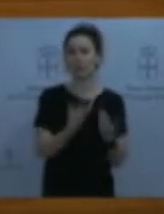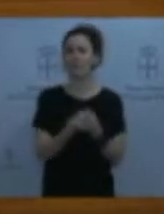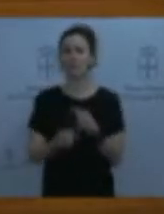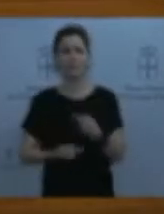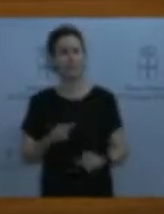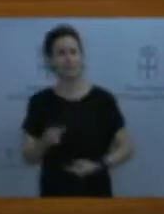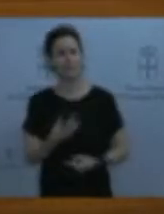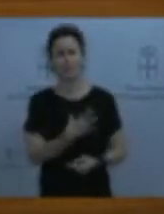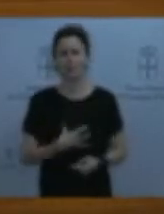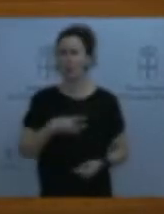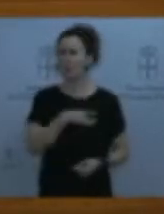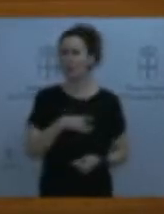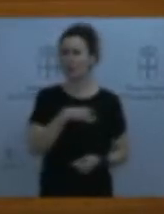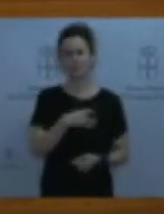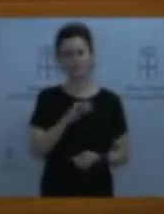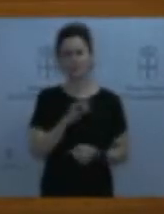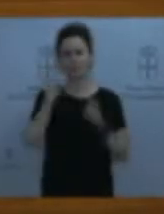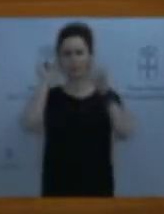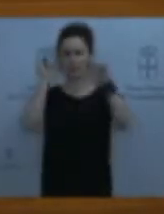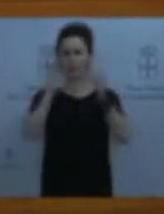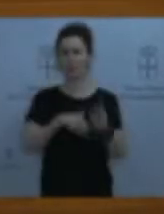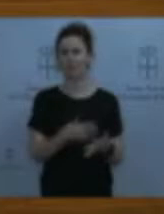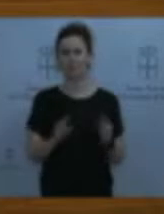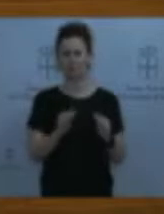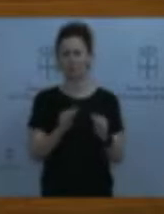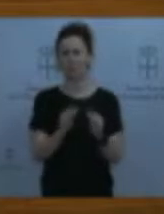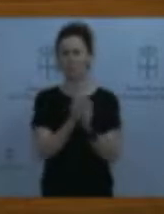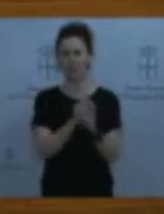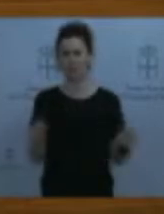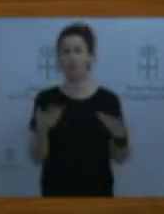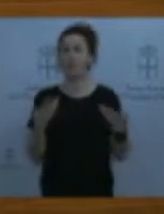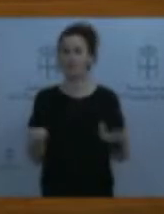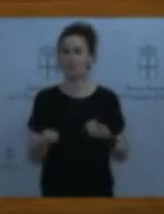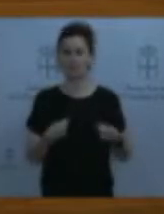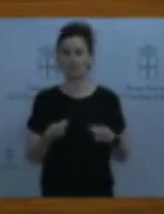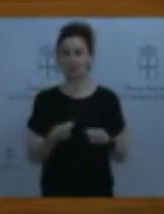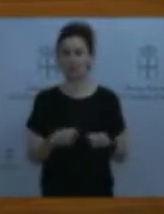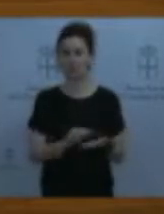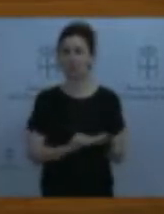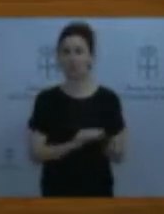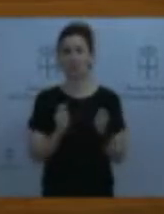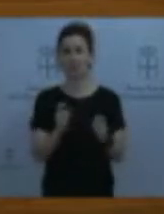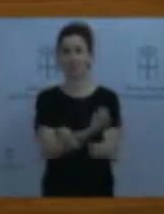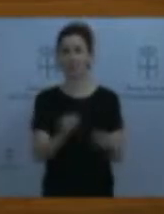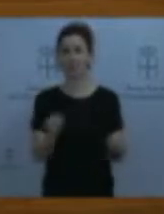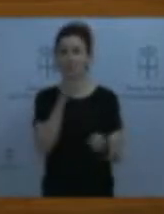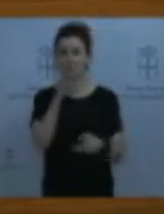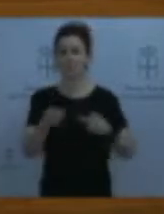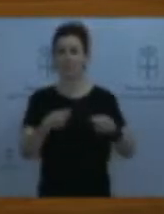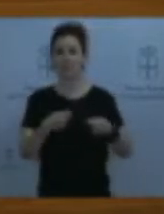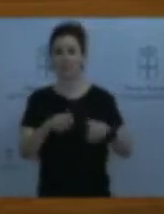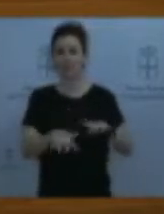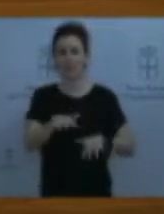con la vida familiar y con el sistema educativo. Y para eso el divino mercado no ofrece ningún tipo de solución, porque al mercado no le preocupa el equilibrio